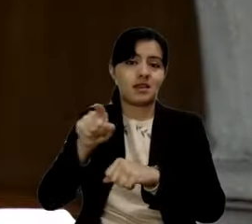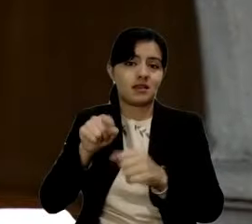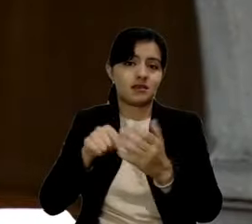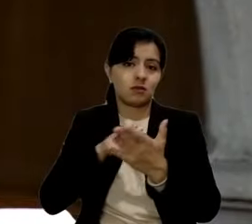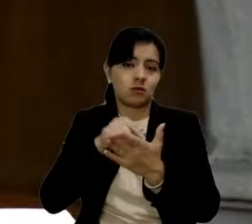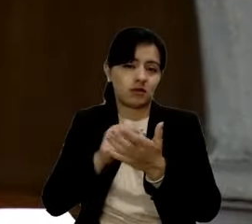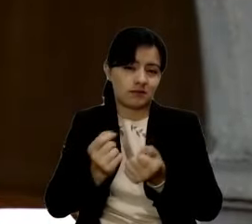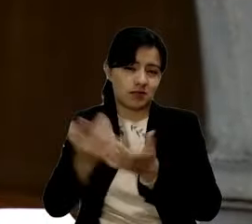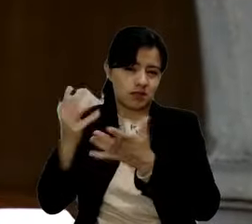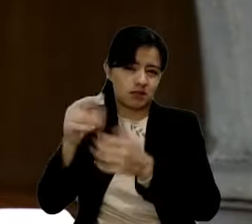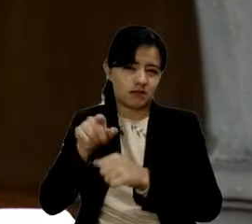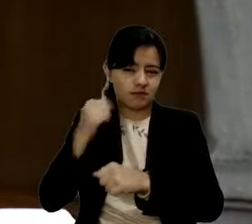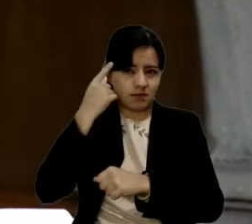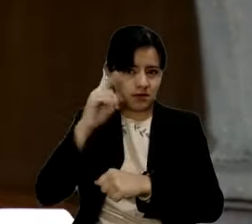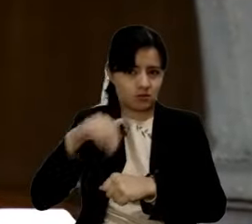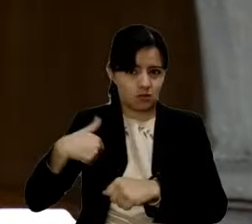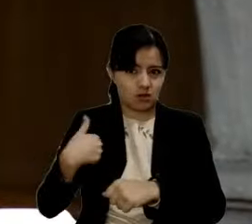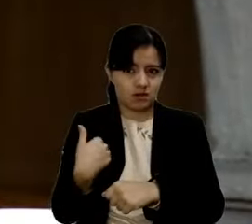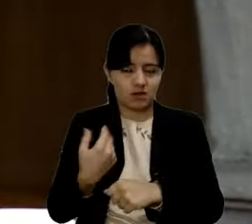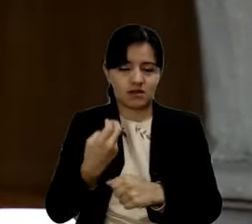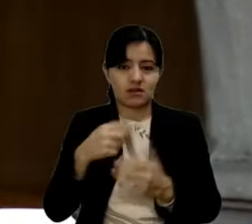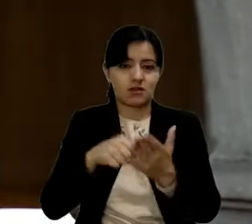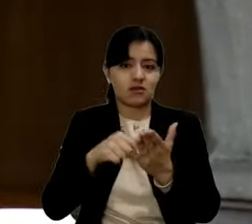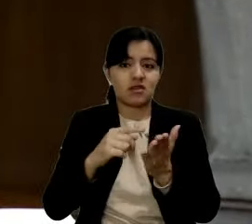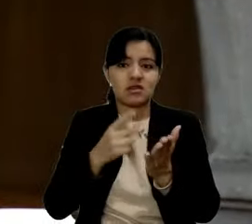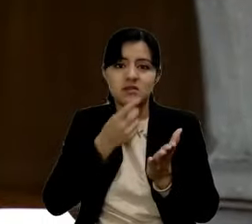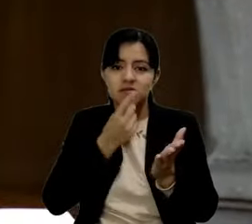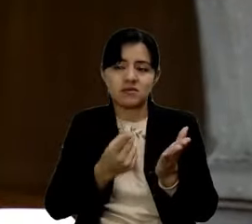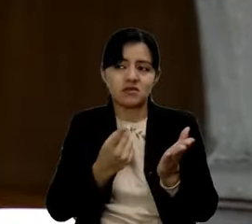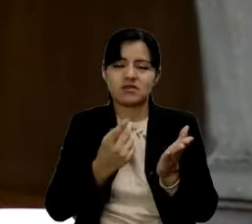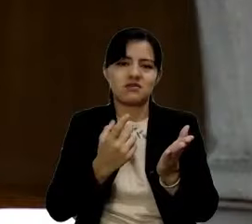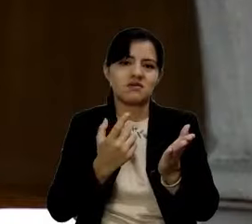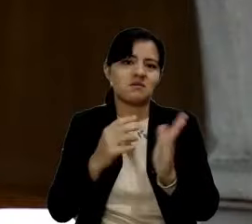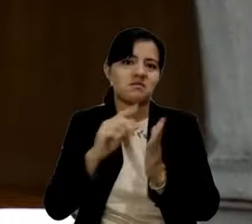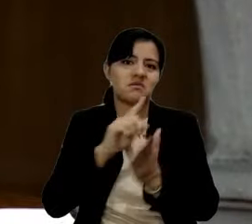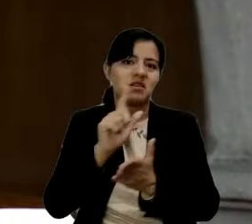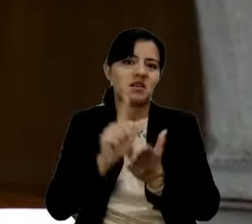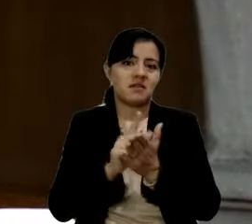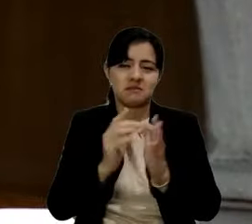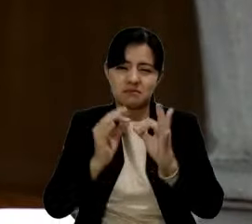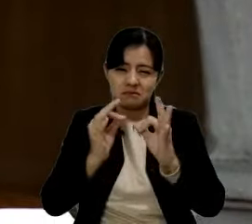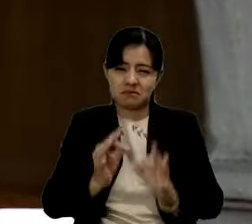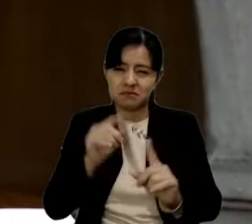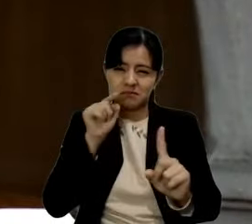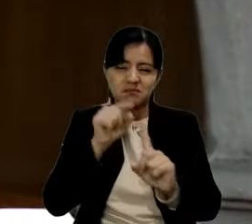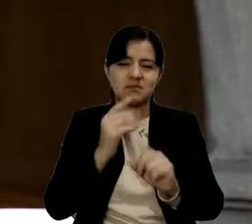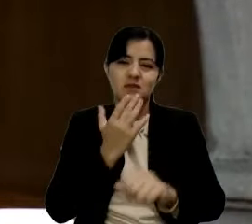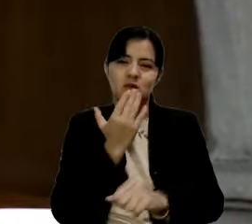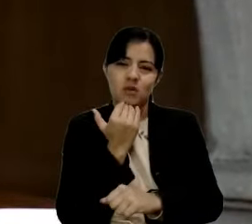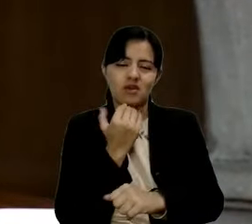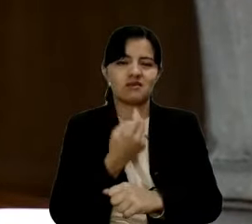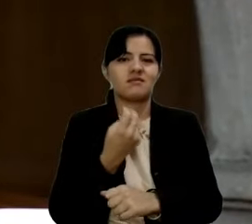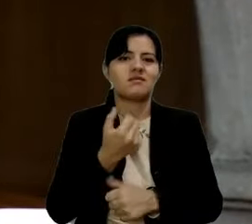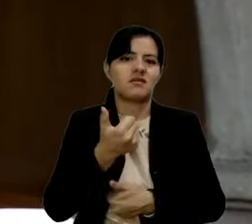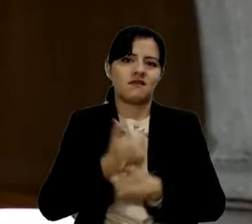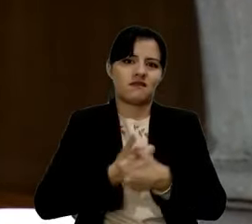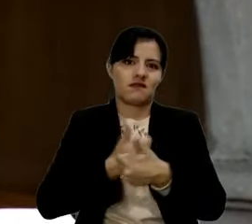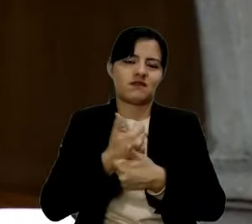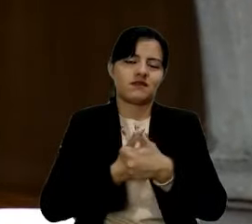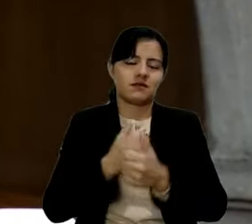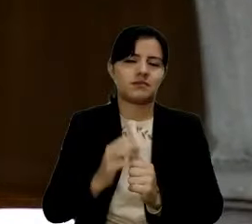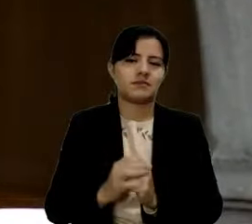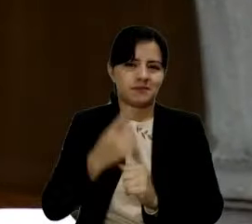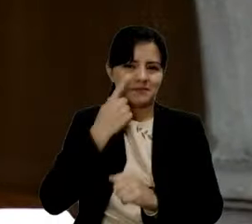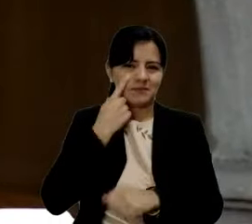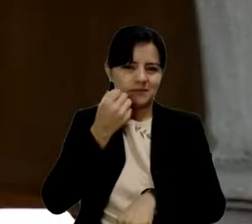seguimos enfrentando desafíos significativos. Según datos de la Secretaría de Movilidad, hasta el